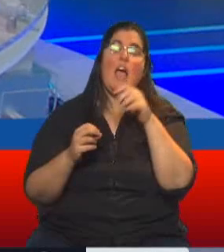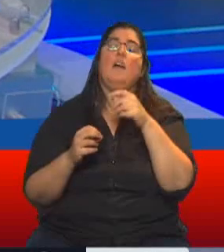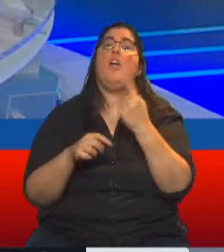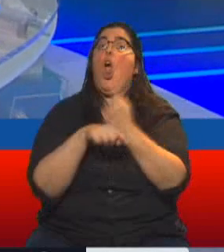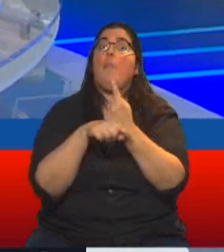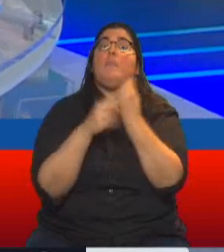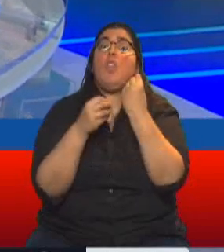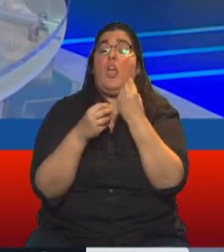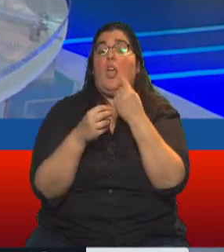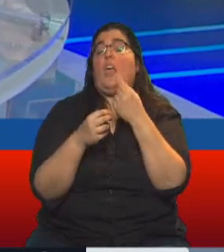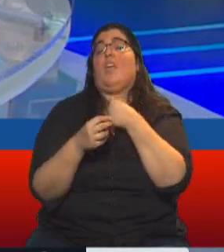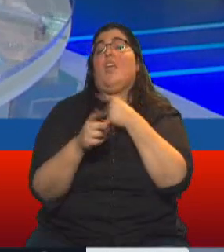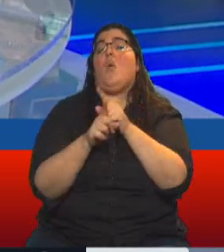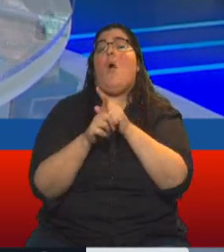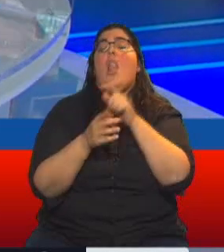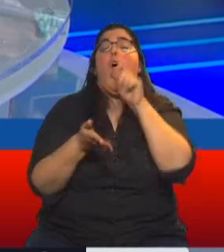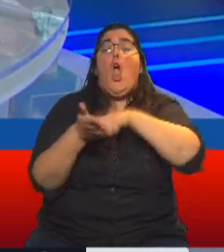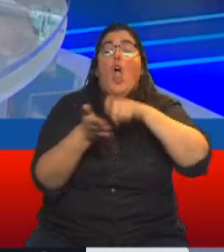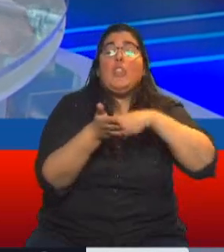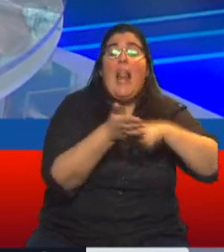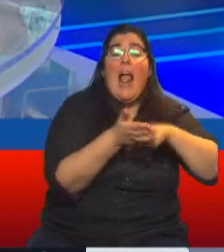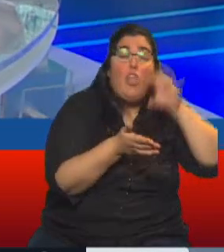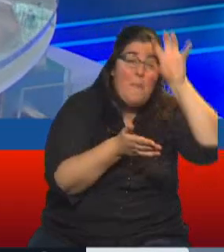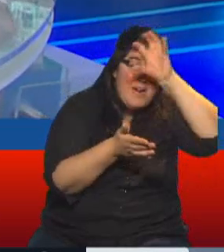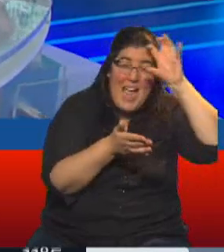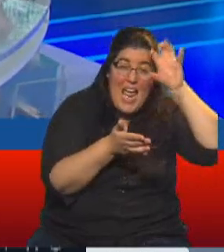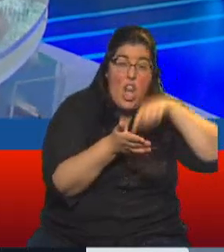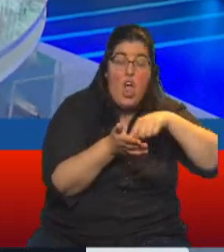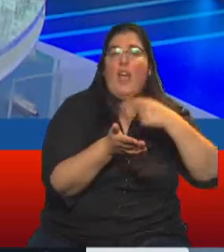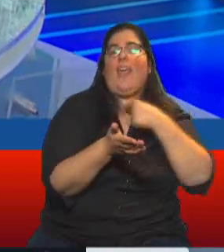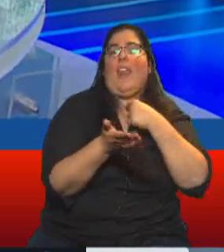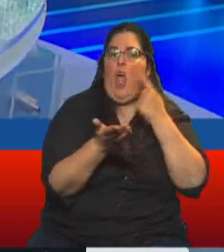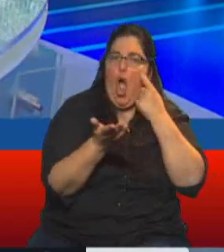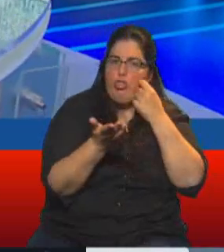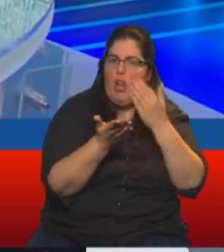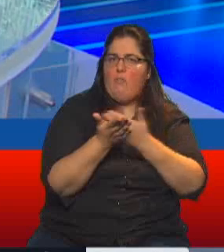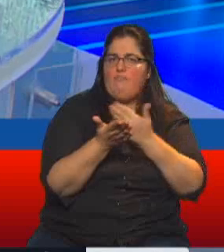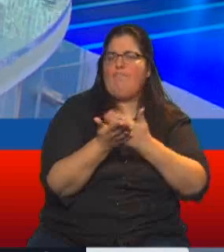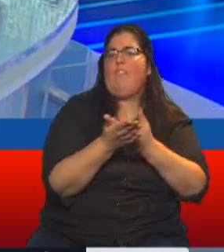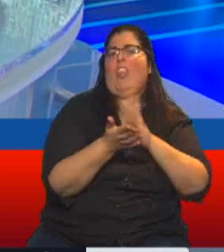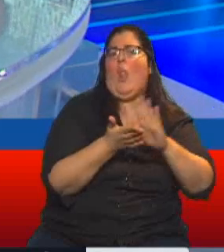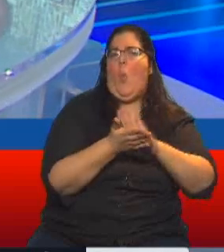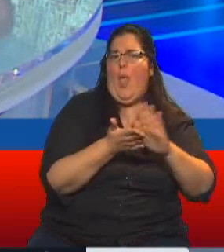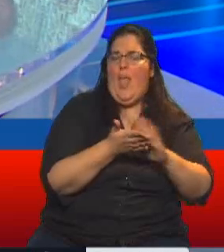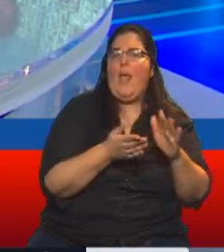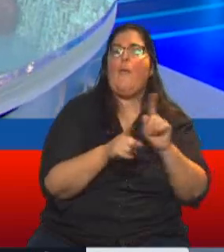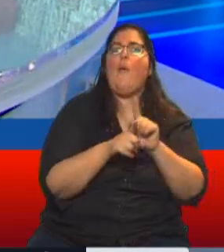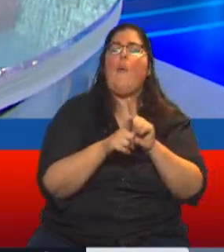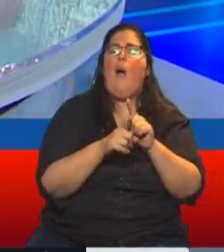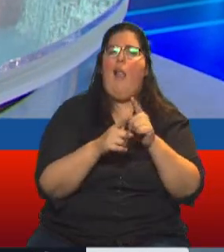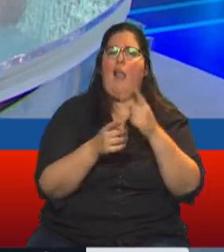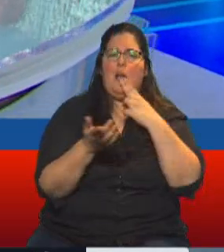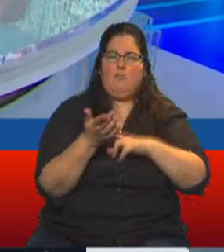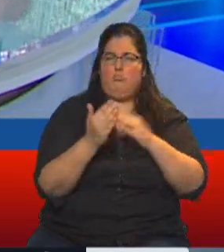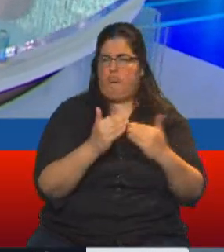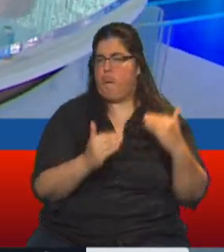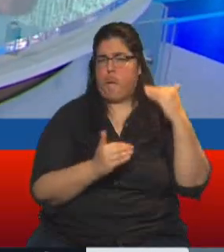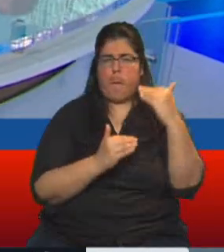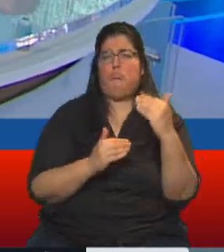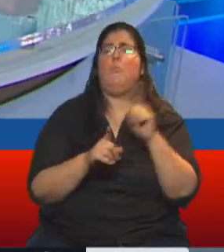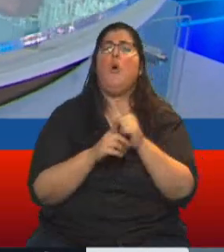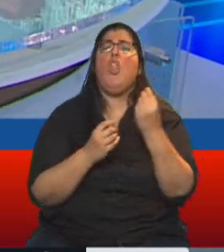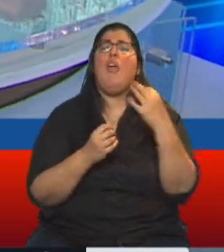o revisión de todos los contratos mineros con la posibilidad de aplicación de una sobretasa impositiva a las